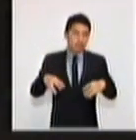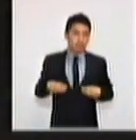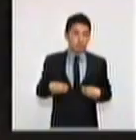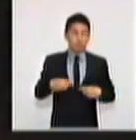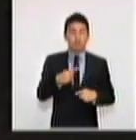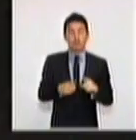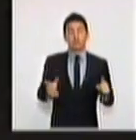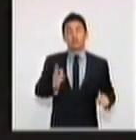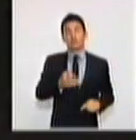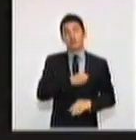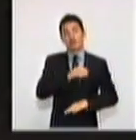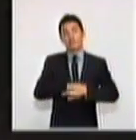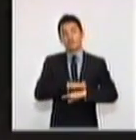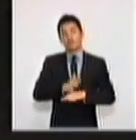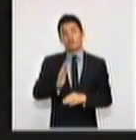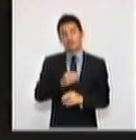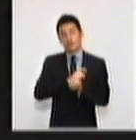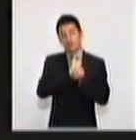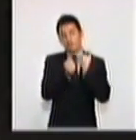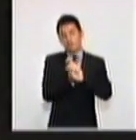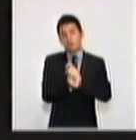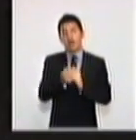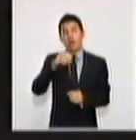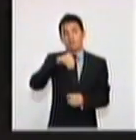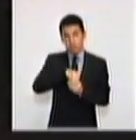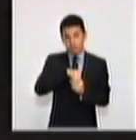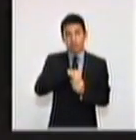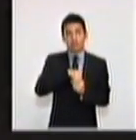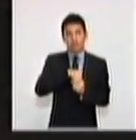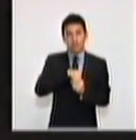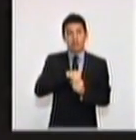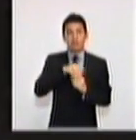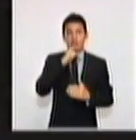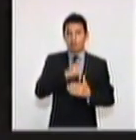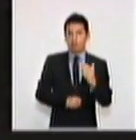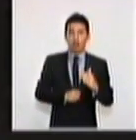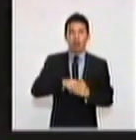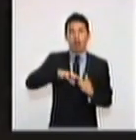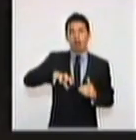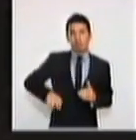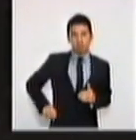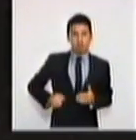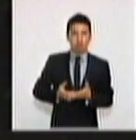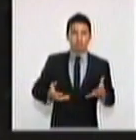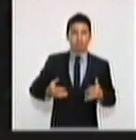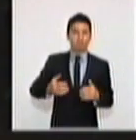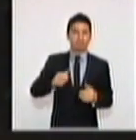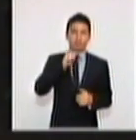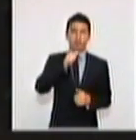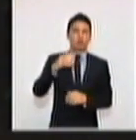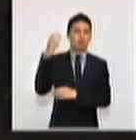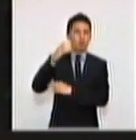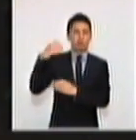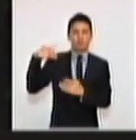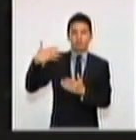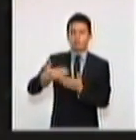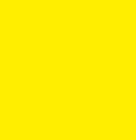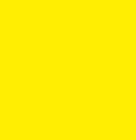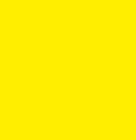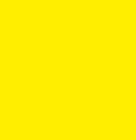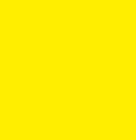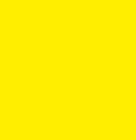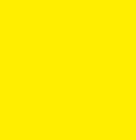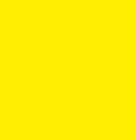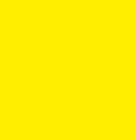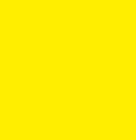ante, repito, la reforma tributaria más regresiva, más retardataria de la historia de Colombia. Muchas gracias, señor presidente.